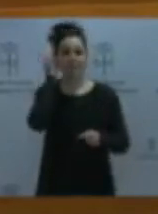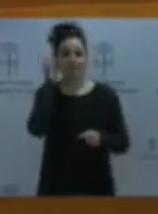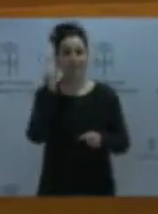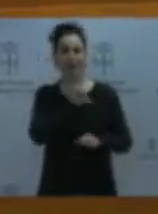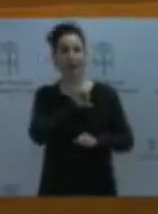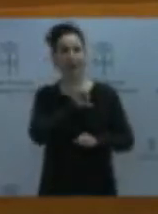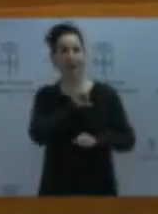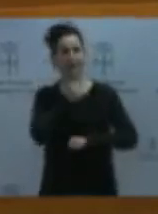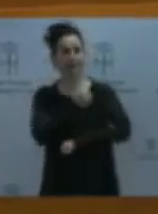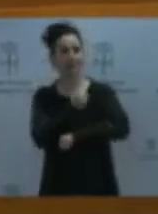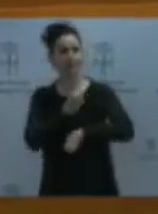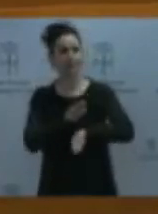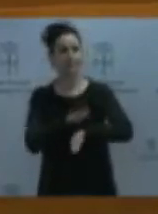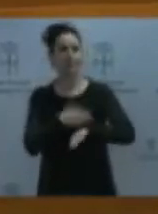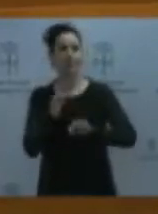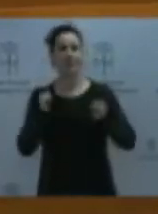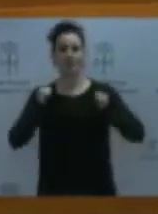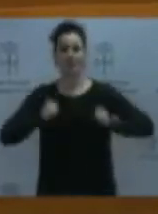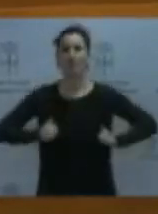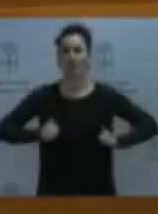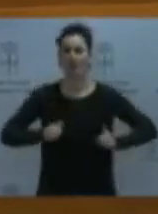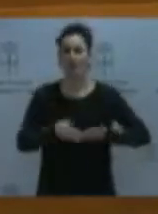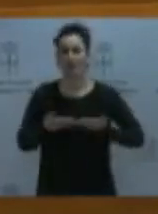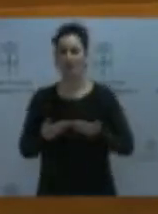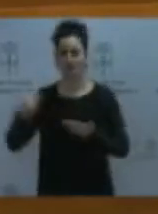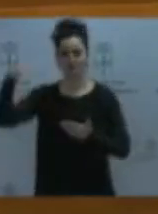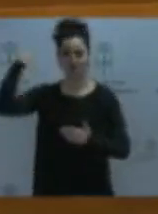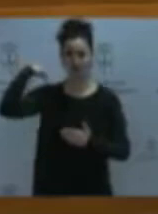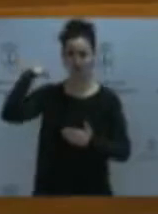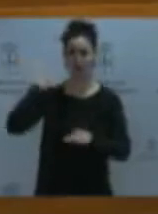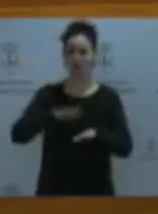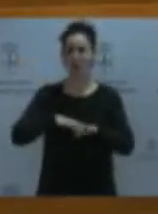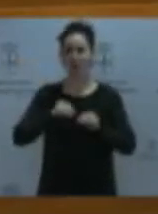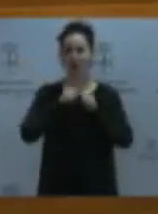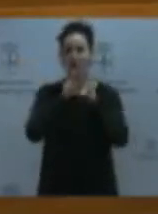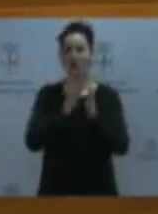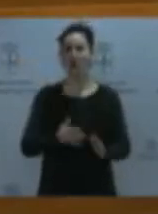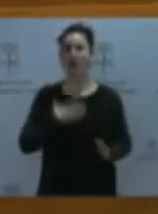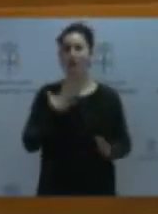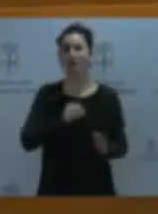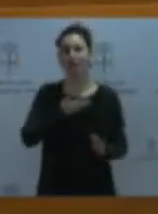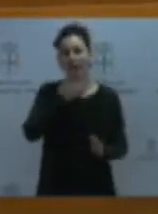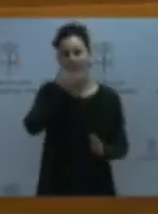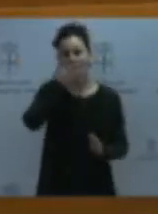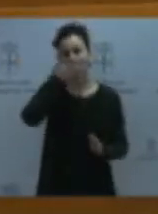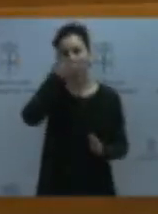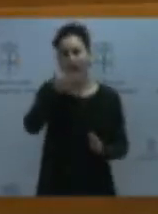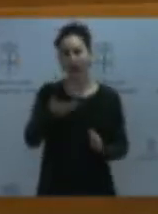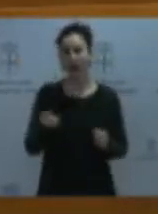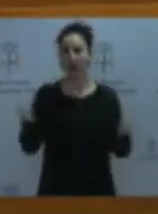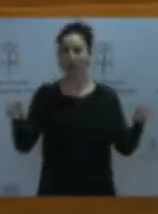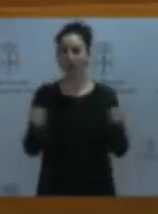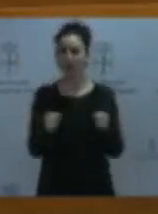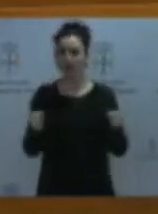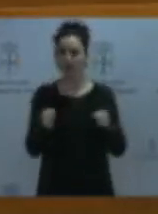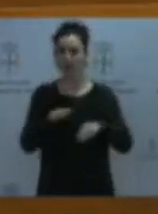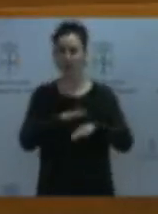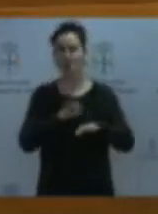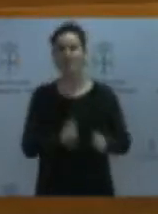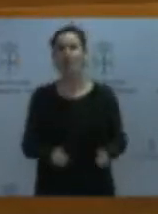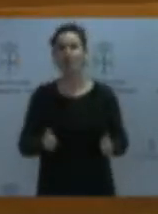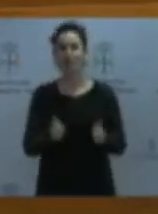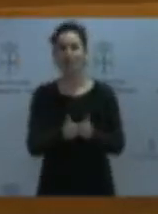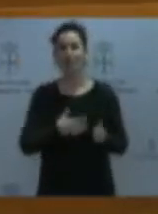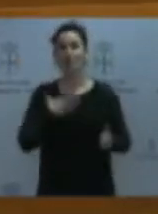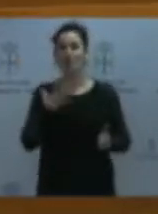para que en los hogares se pueda poner la calefacción en invierno, para que los dependientes reciban sus paupérrimas prestaciones a